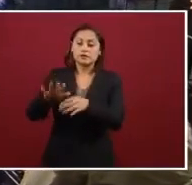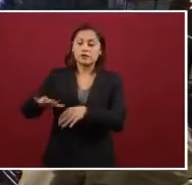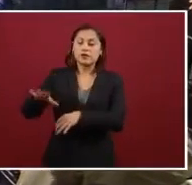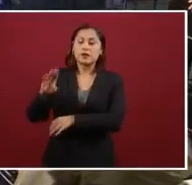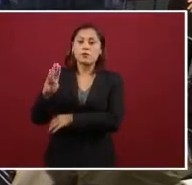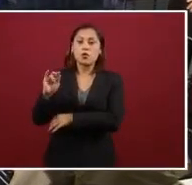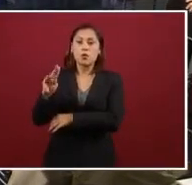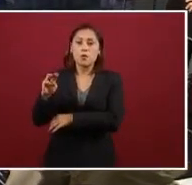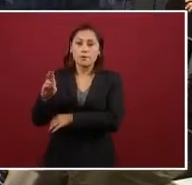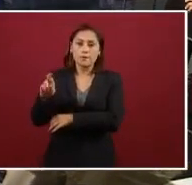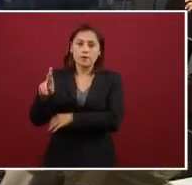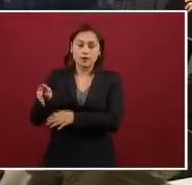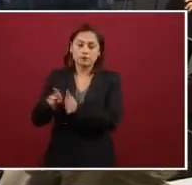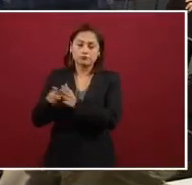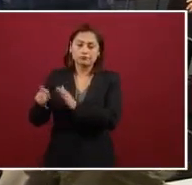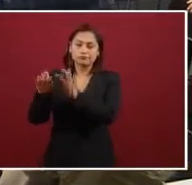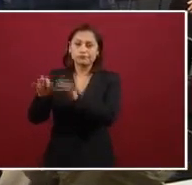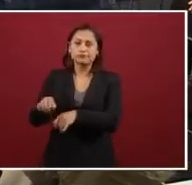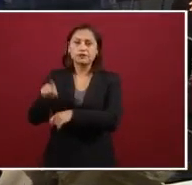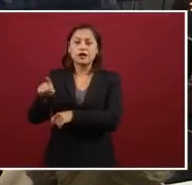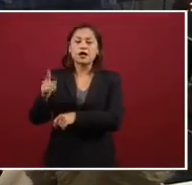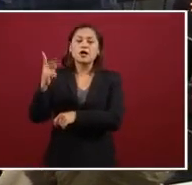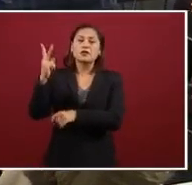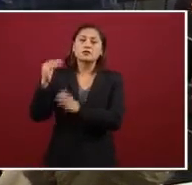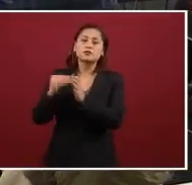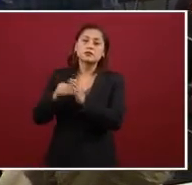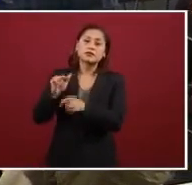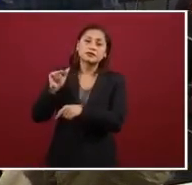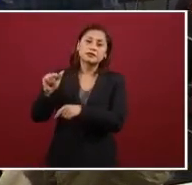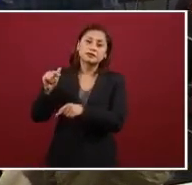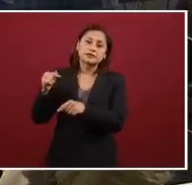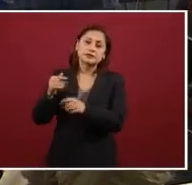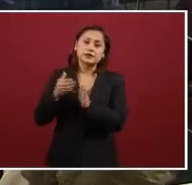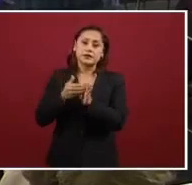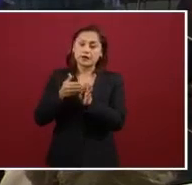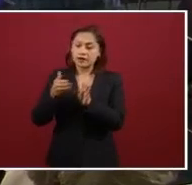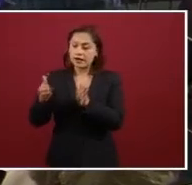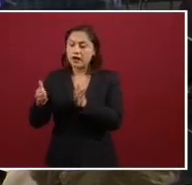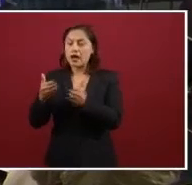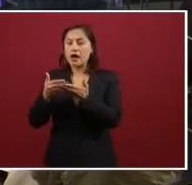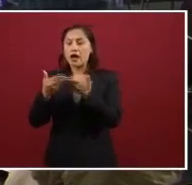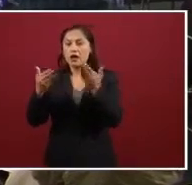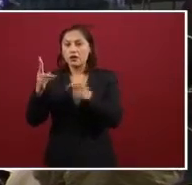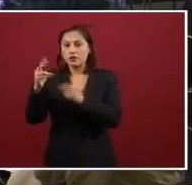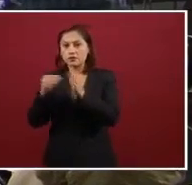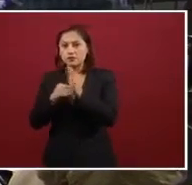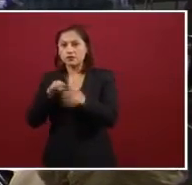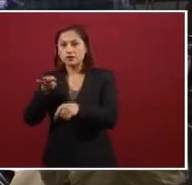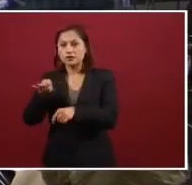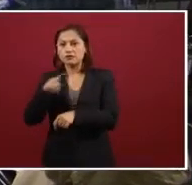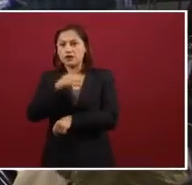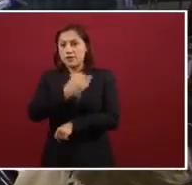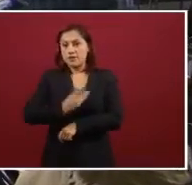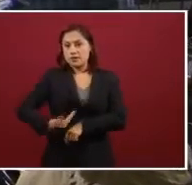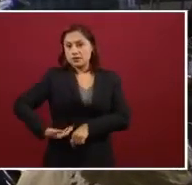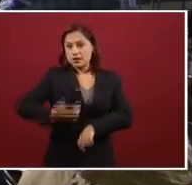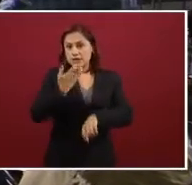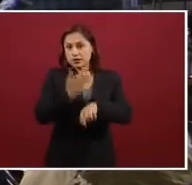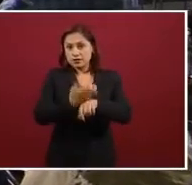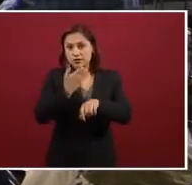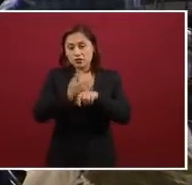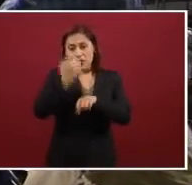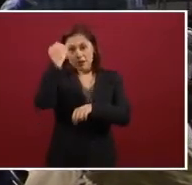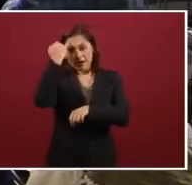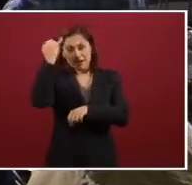2017 para esta fecha, el presidente Trump le ha bajado a su discurso en contra de los mexicanos. ¿Usted compartiría esta visión,